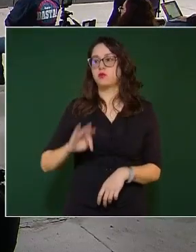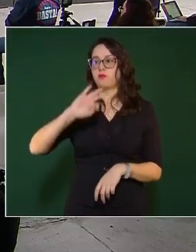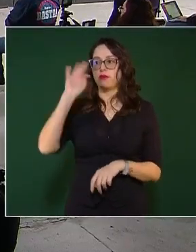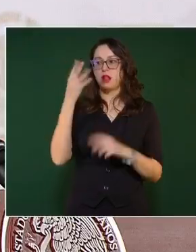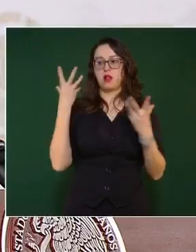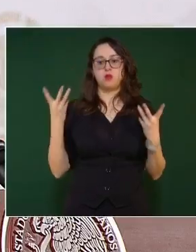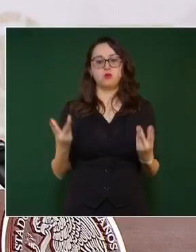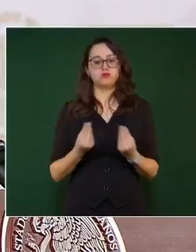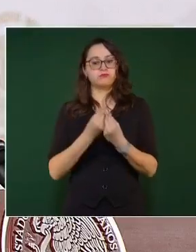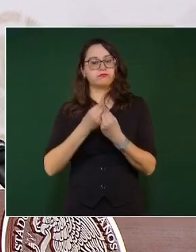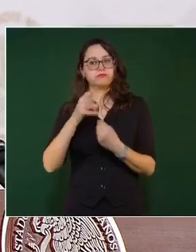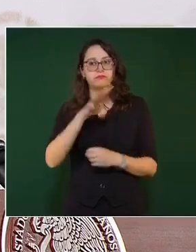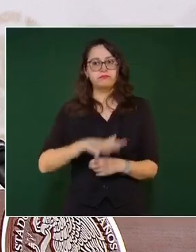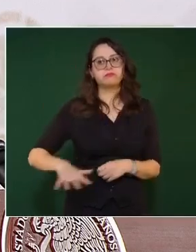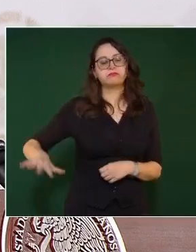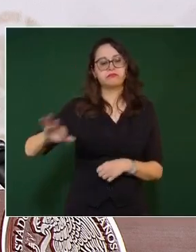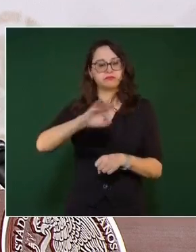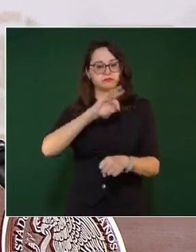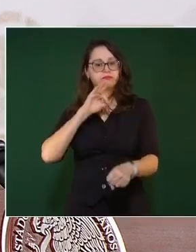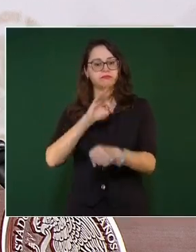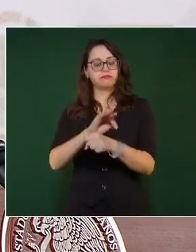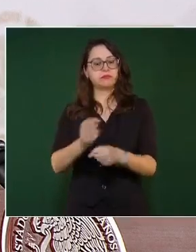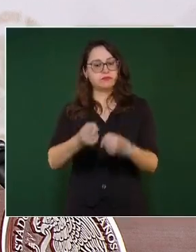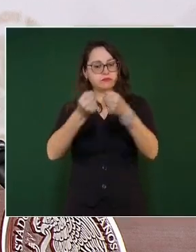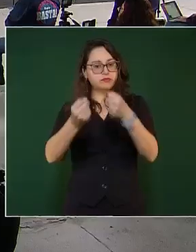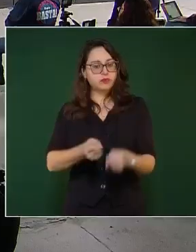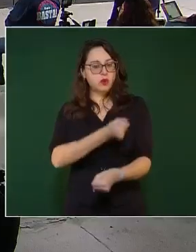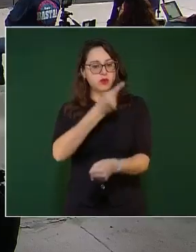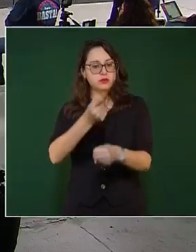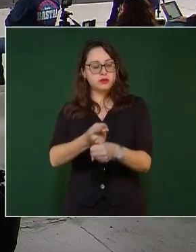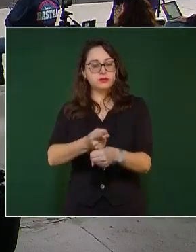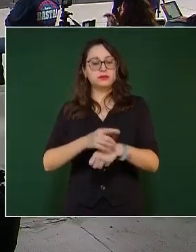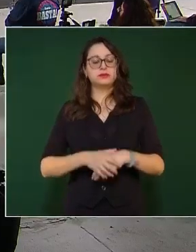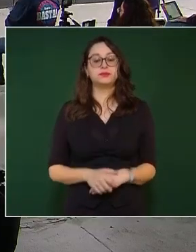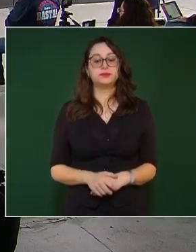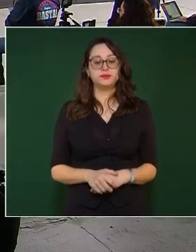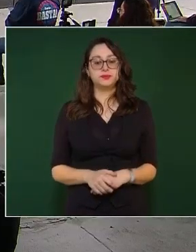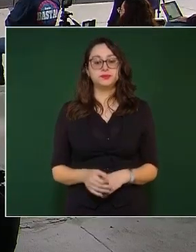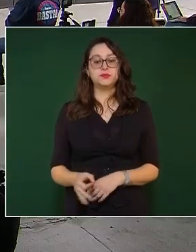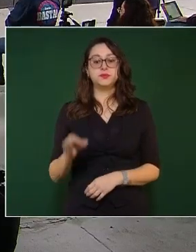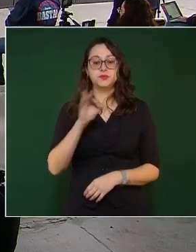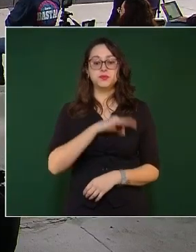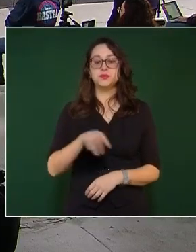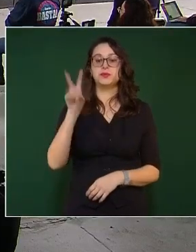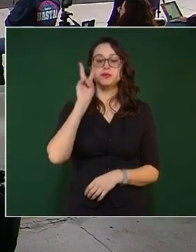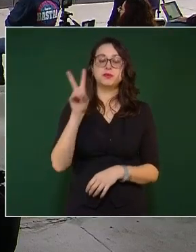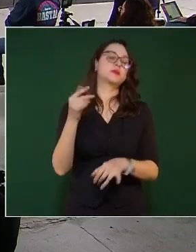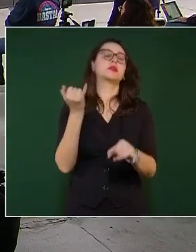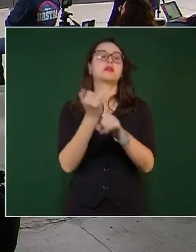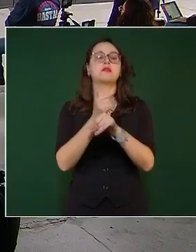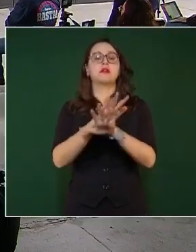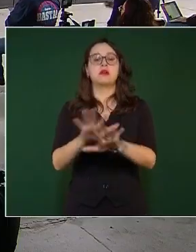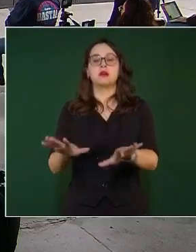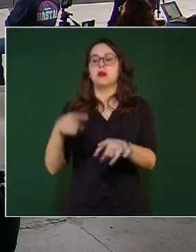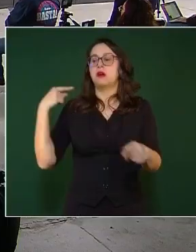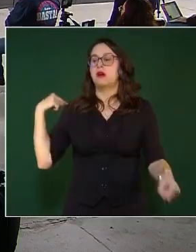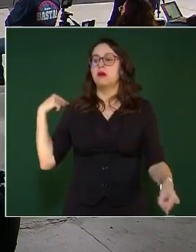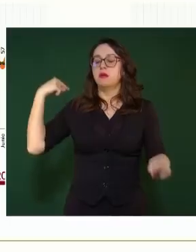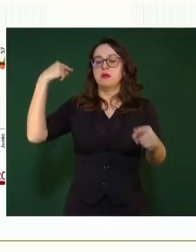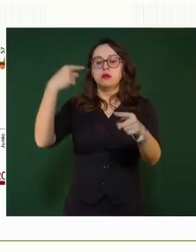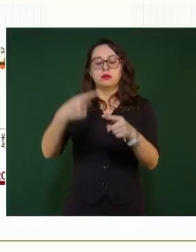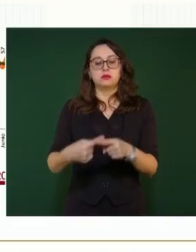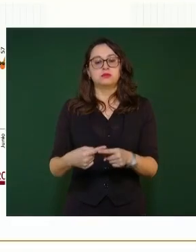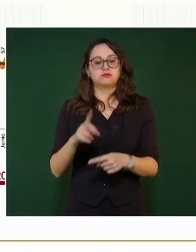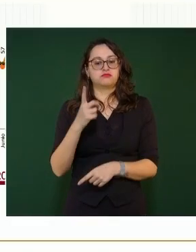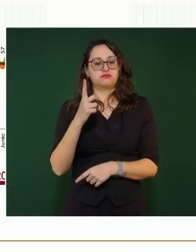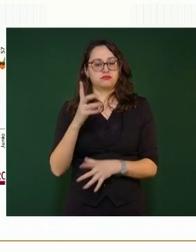la seguridad. Vamos a ver los resultados. Tenemos la información hasta diciembre. Esta es la información que